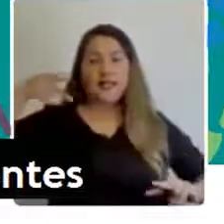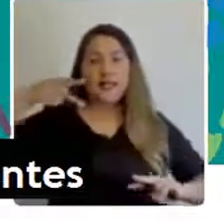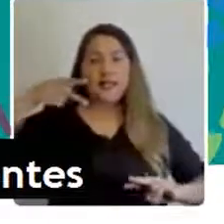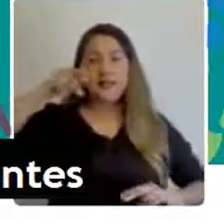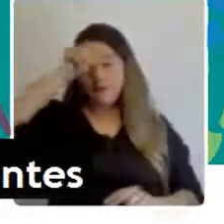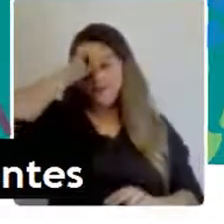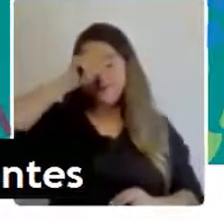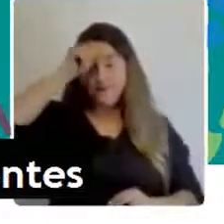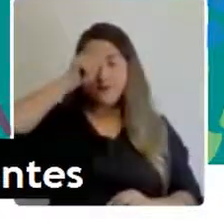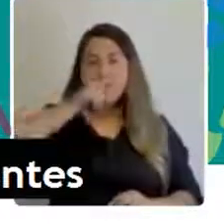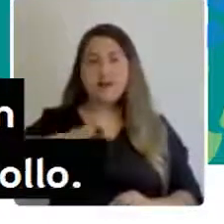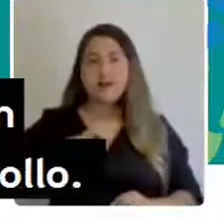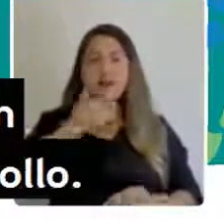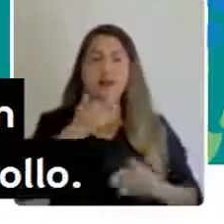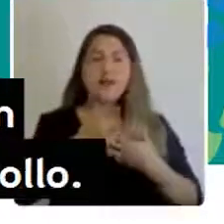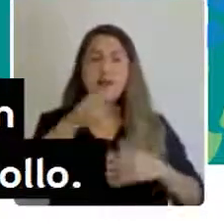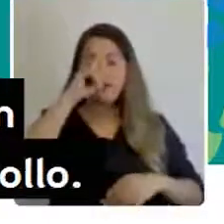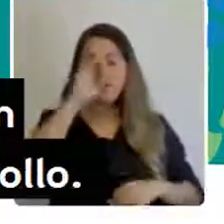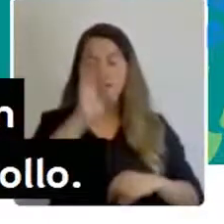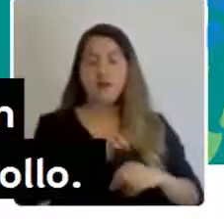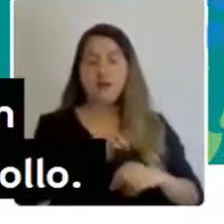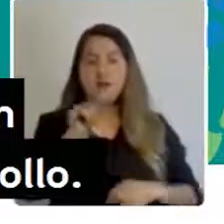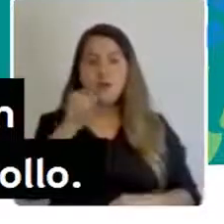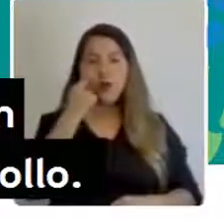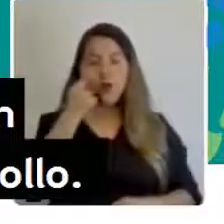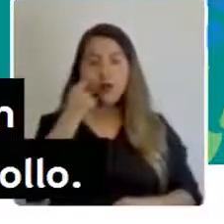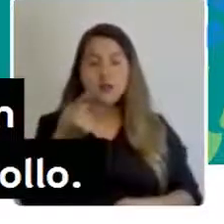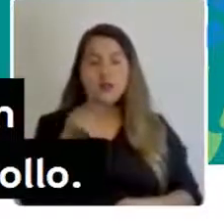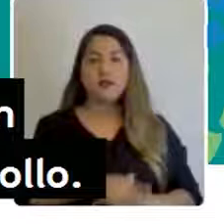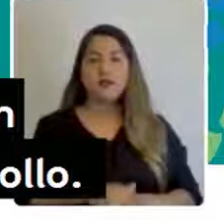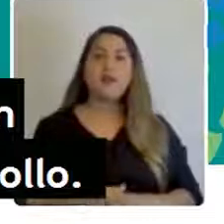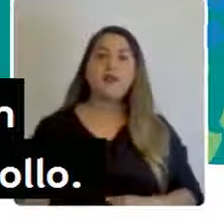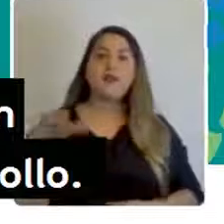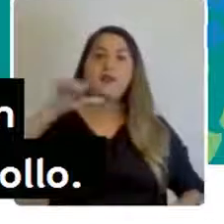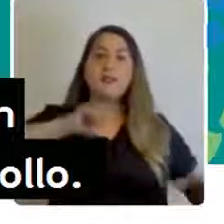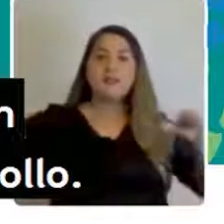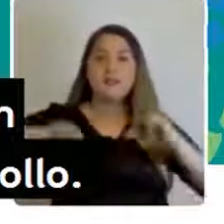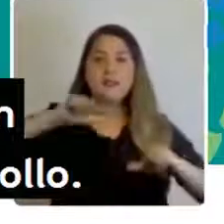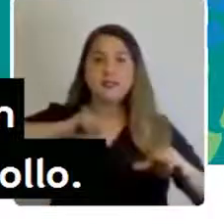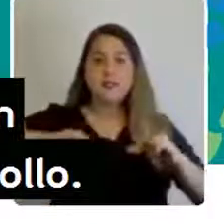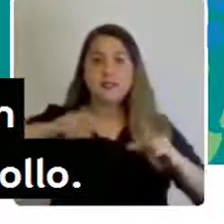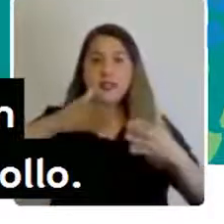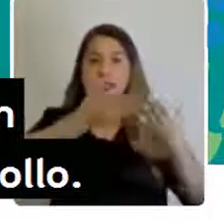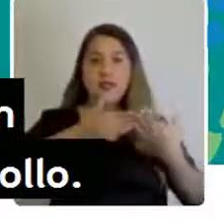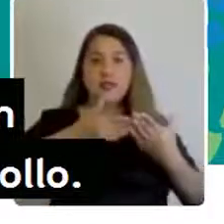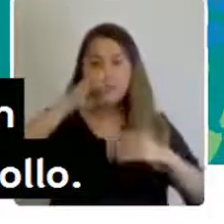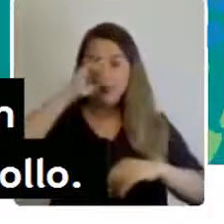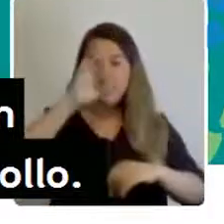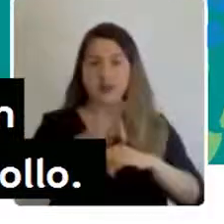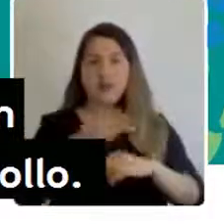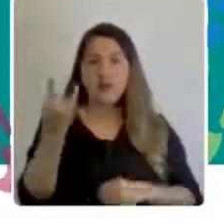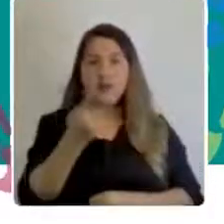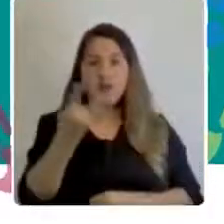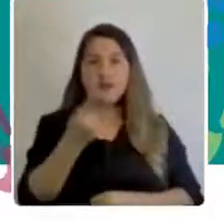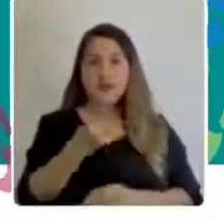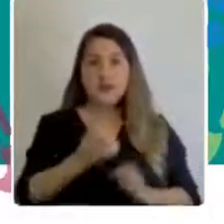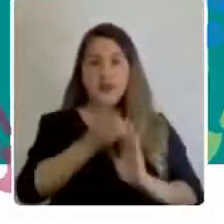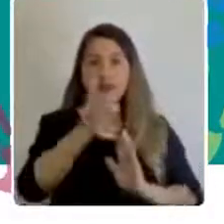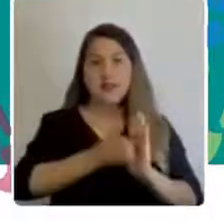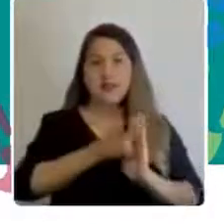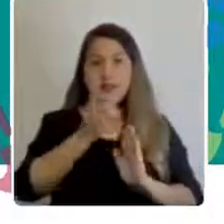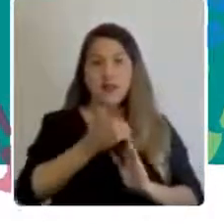del Programa de Enfermedades Poco Frecuentes del Instituto de Ciencias e Innovación en Medicina de la Universidad del Desarrollo.